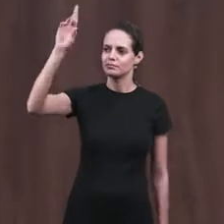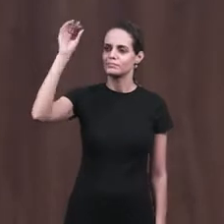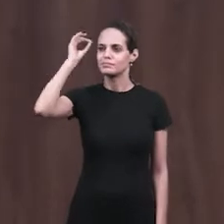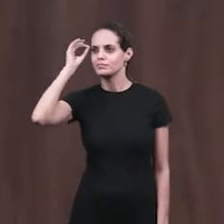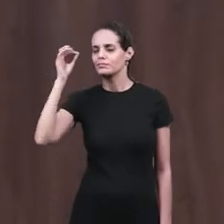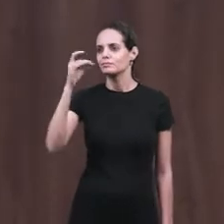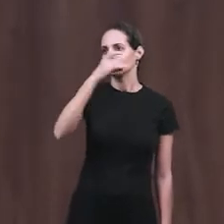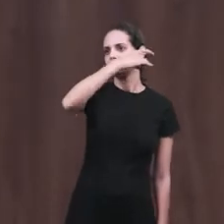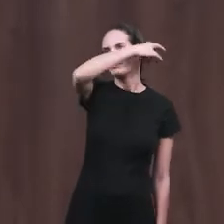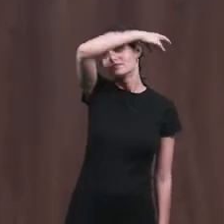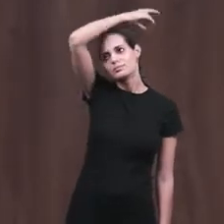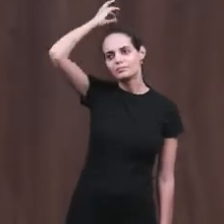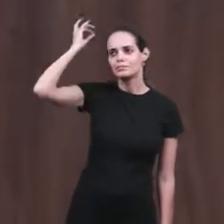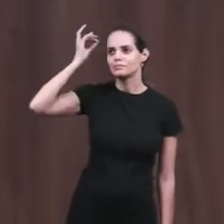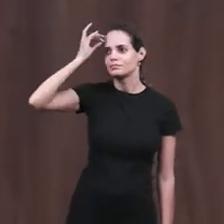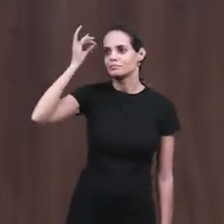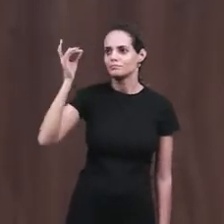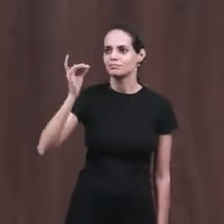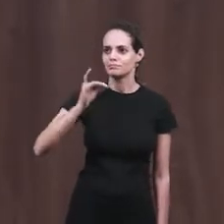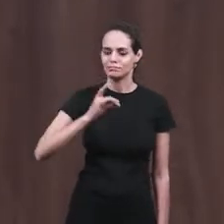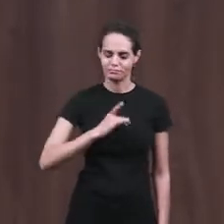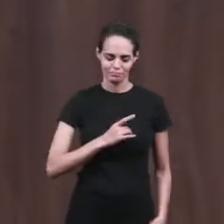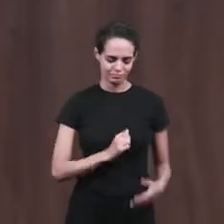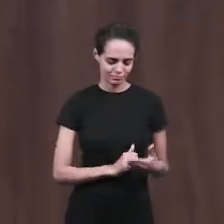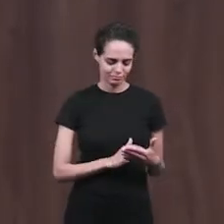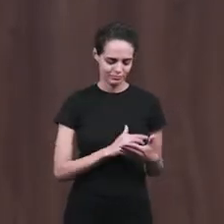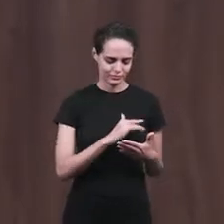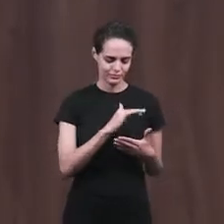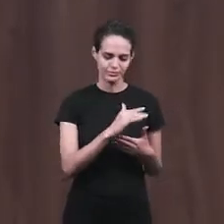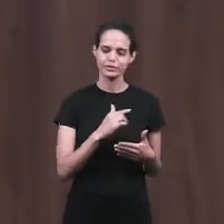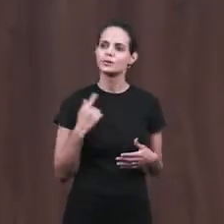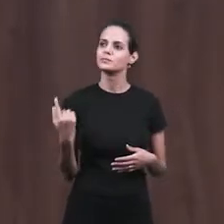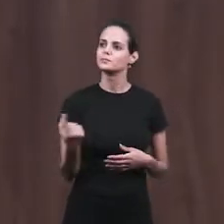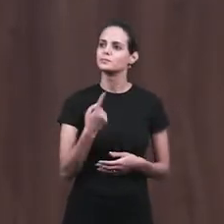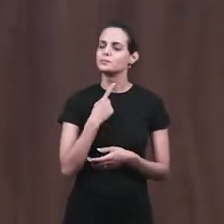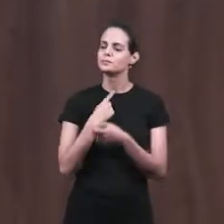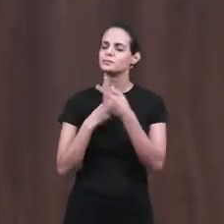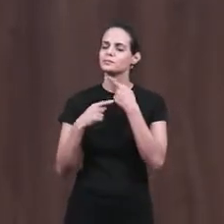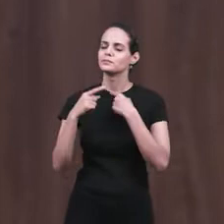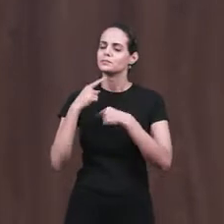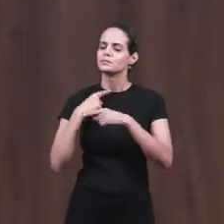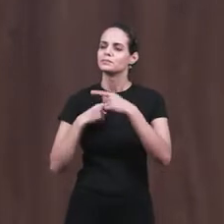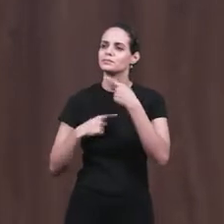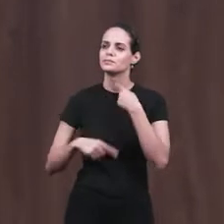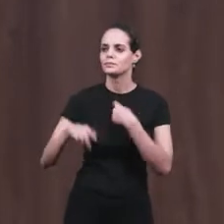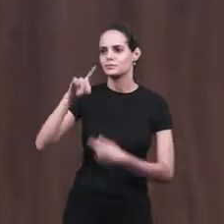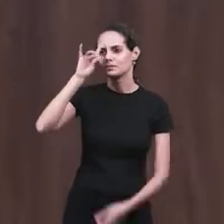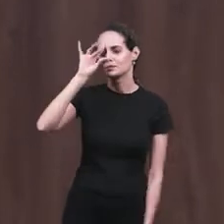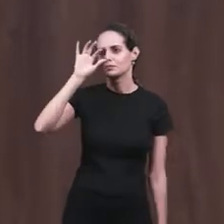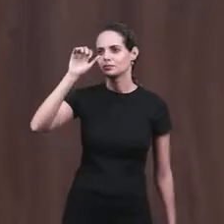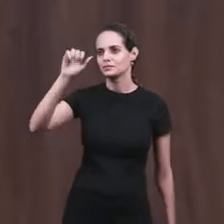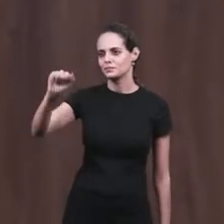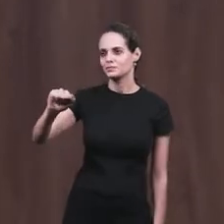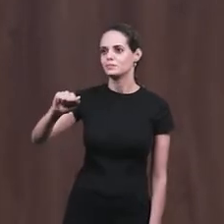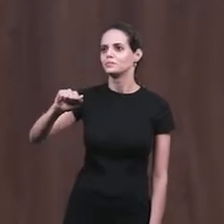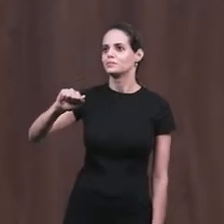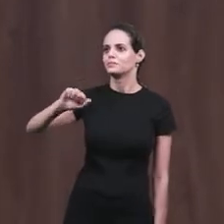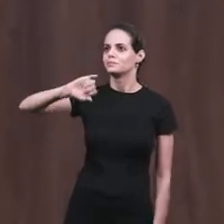Espíritu Santo porque nuestro corazón ansía el día en que entraremos en la Jerusalén